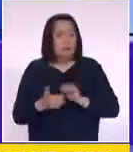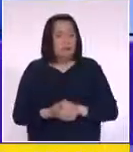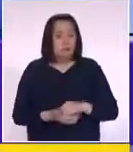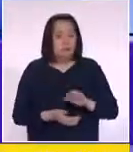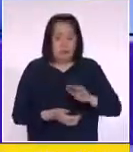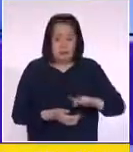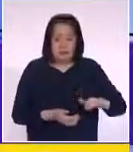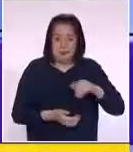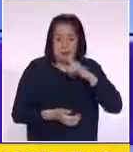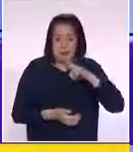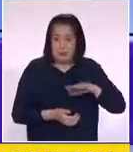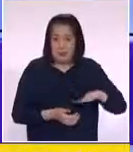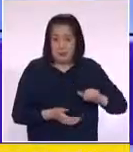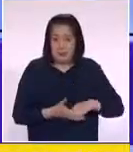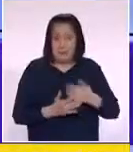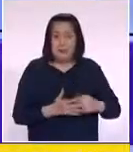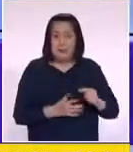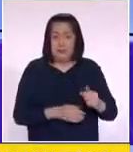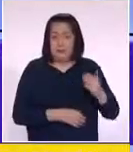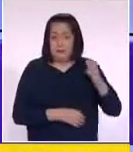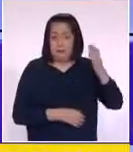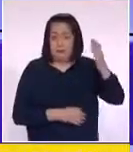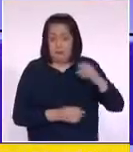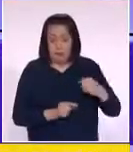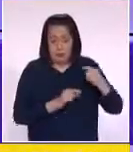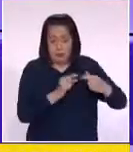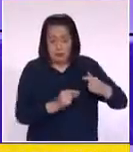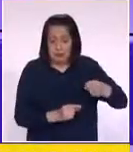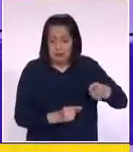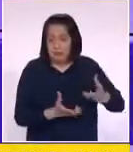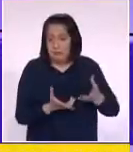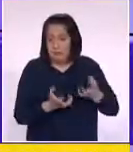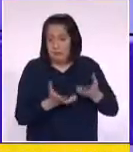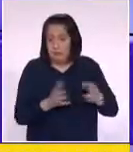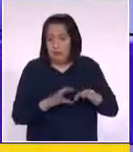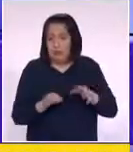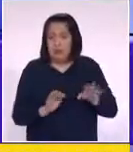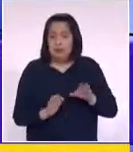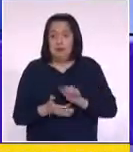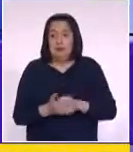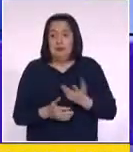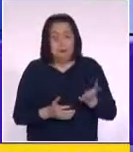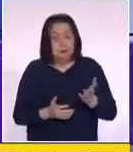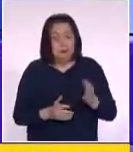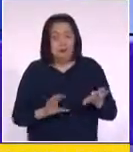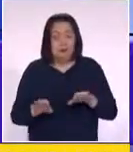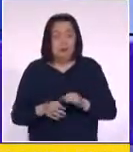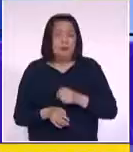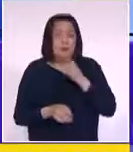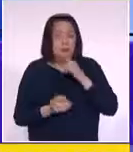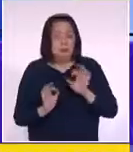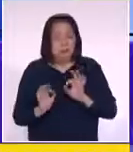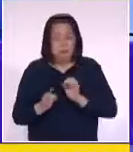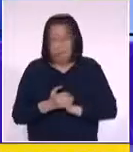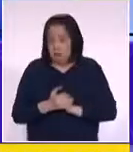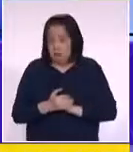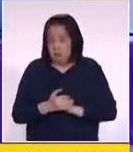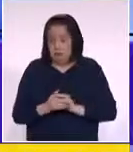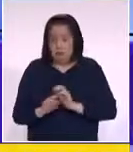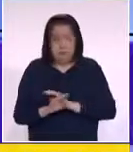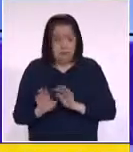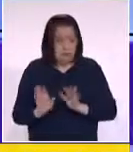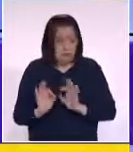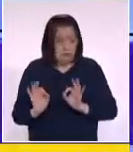que las niñas que vienen, las generaciones futuras, puedan ser lo que ellas quieran ser y que el hecho de ser mujer no les impida